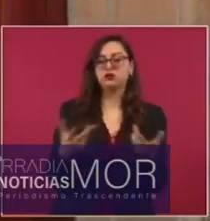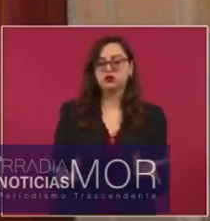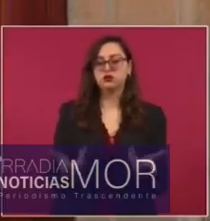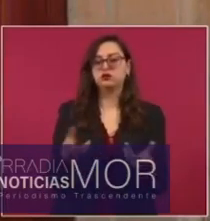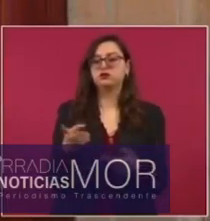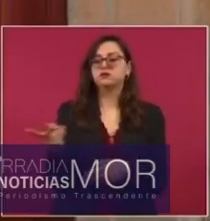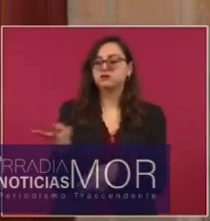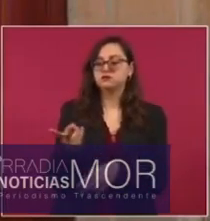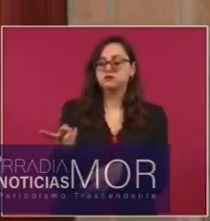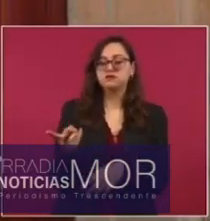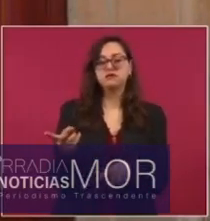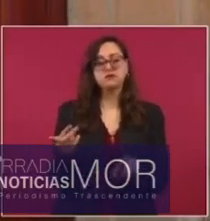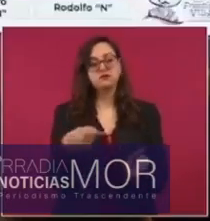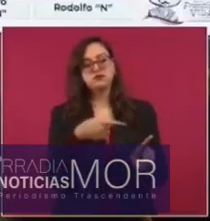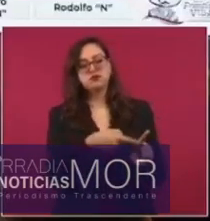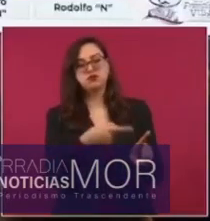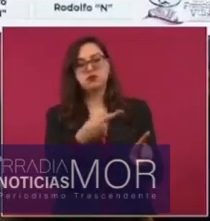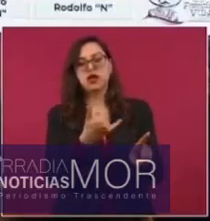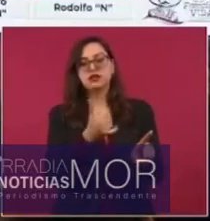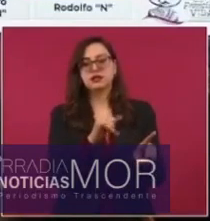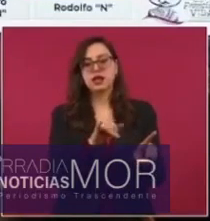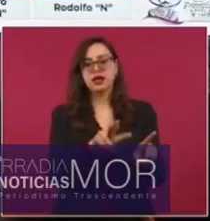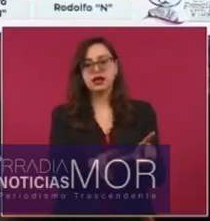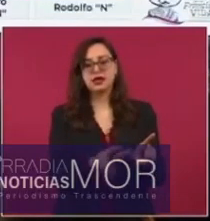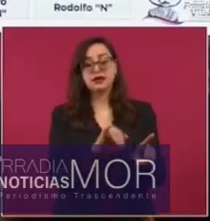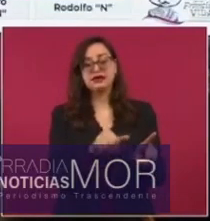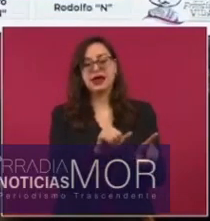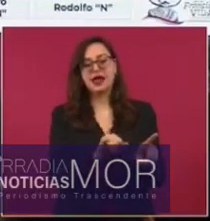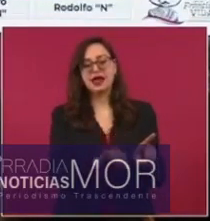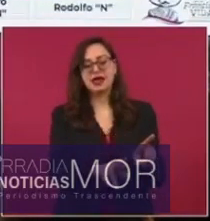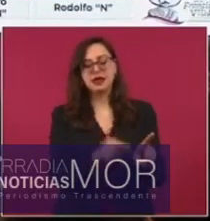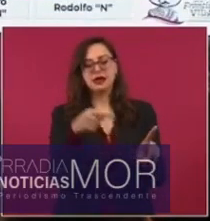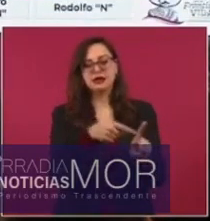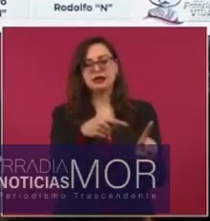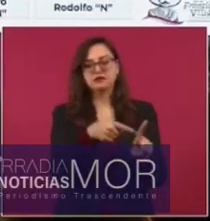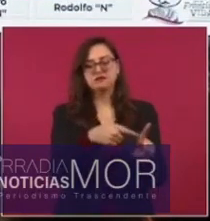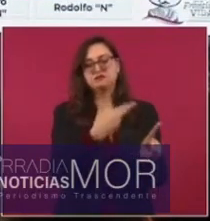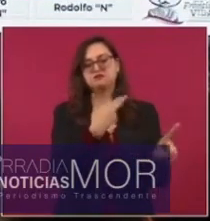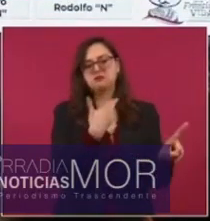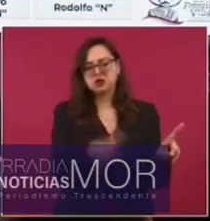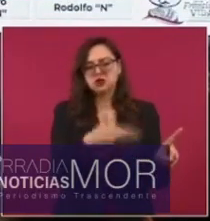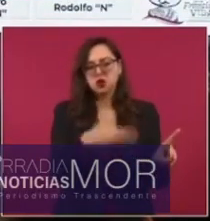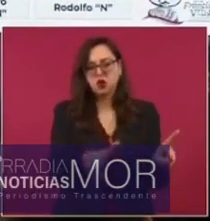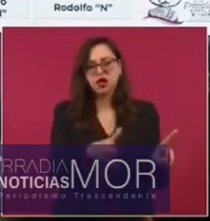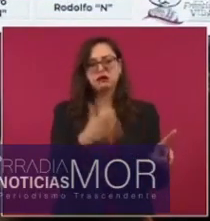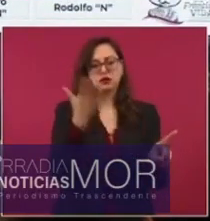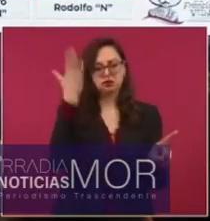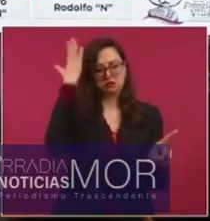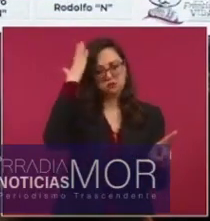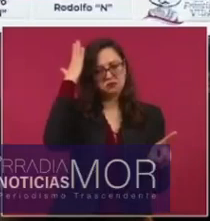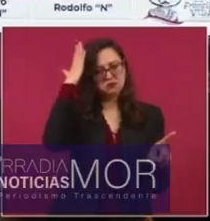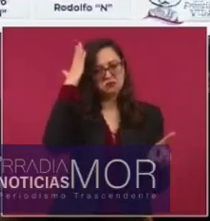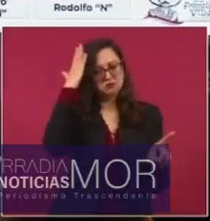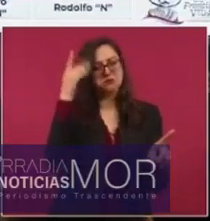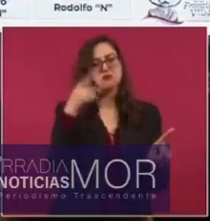presión por parte de la Cámara, de Canirac, y de otras agrupaciones importantes, y bueno, pues ahí